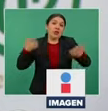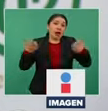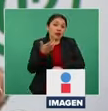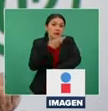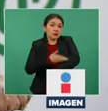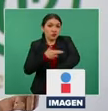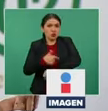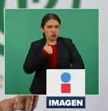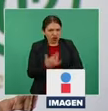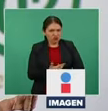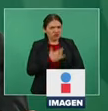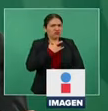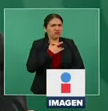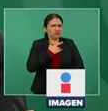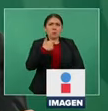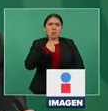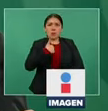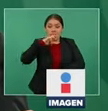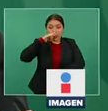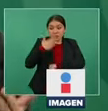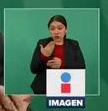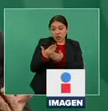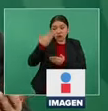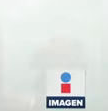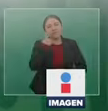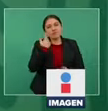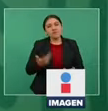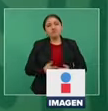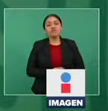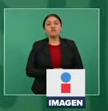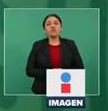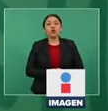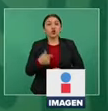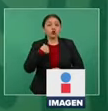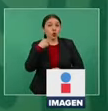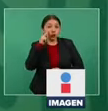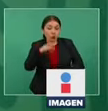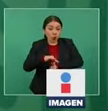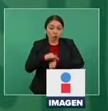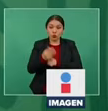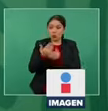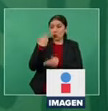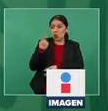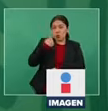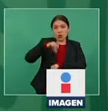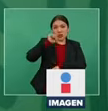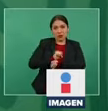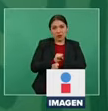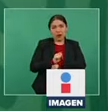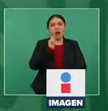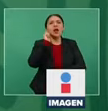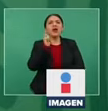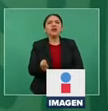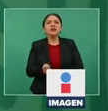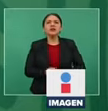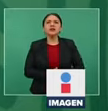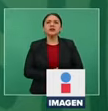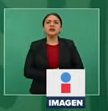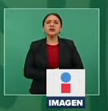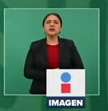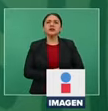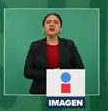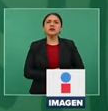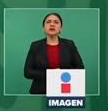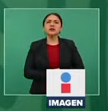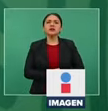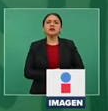siento yo? Yo cumplí con mi deber en ese momento. Es lo que tenía que hacer. Lo que vi en la semana pasada es que se pusieron o no